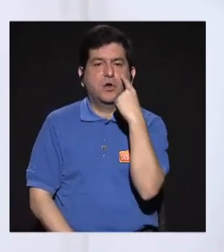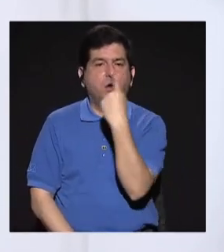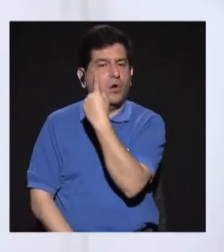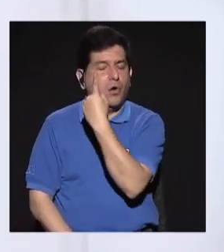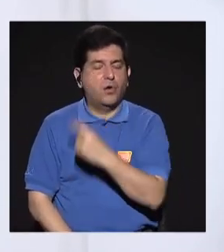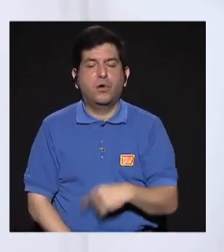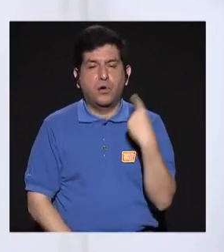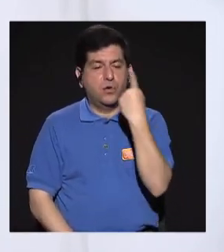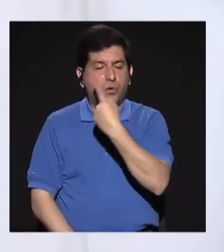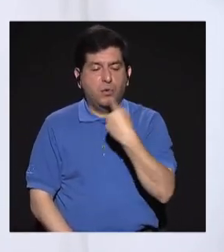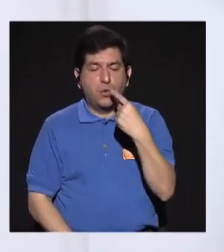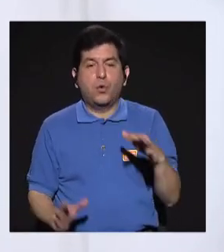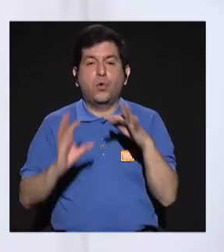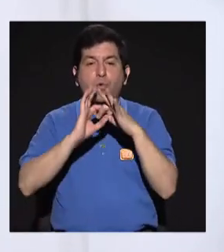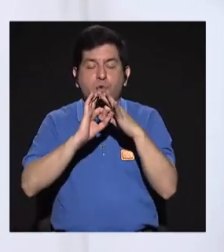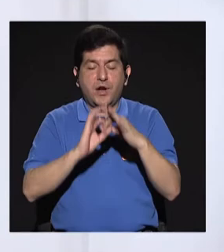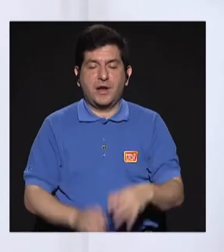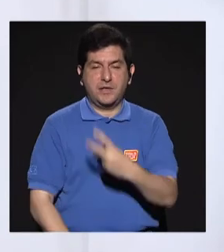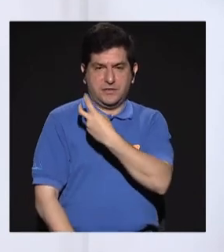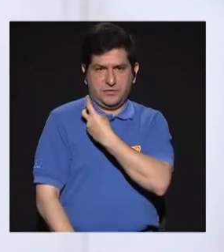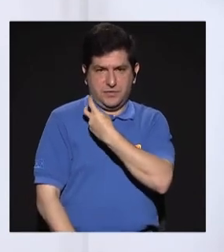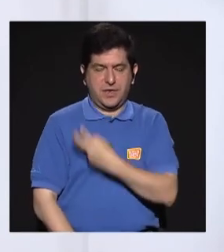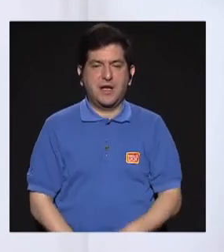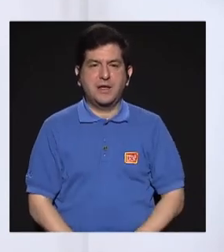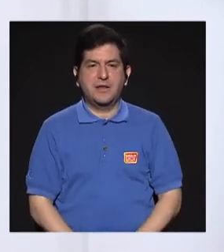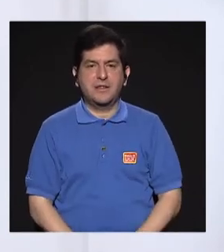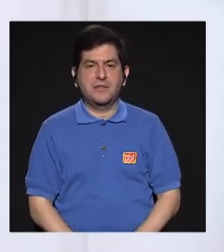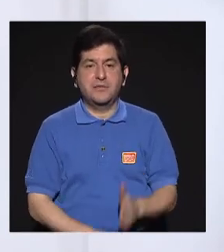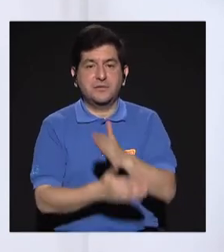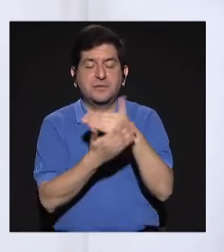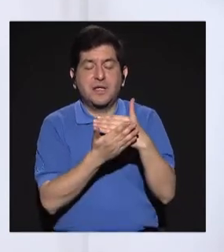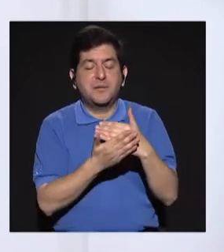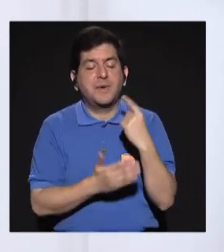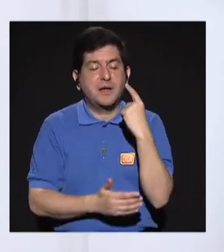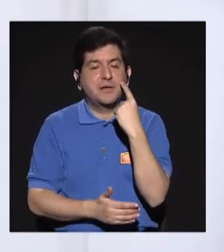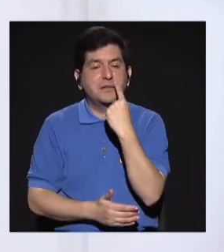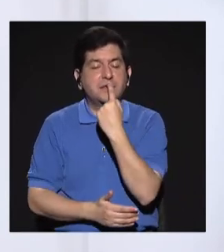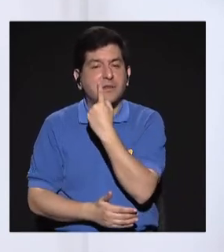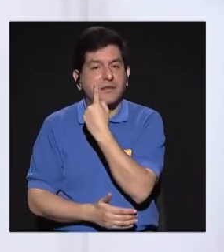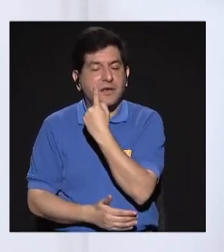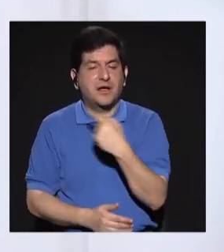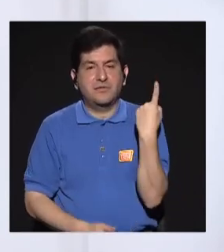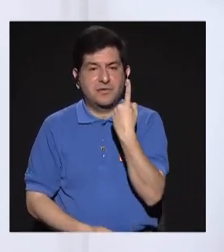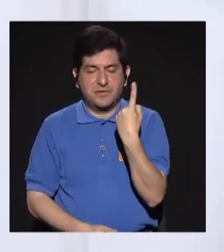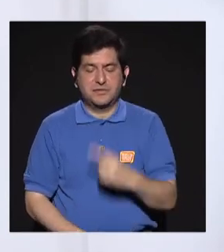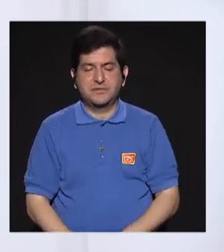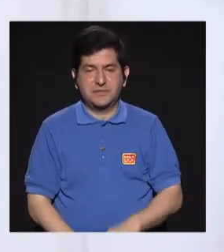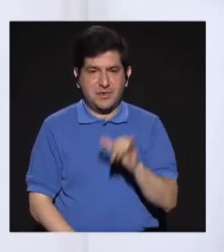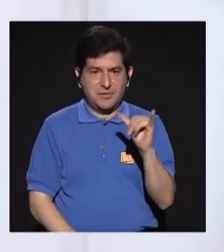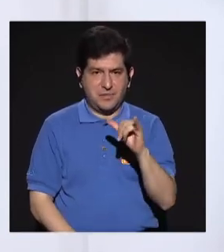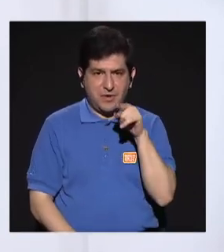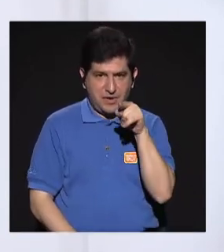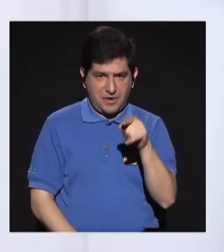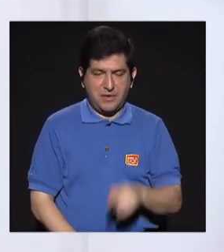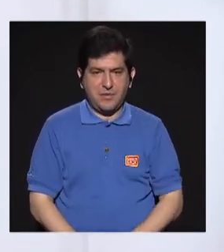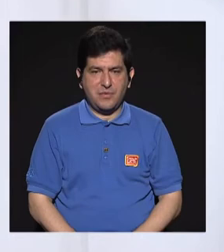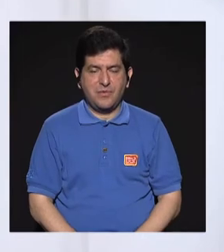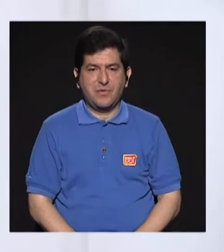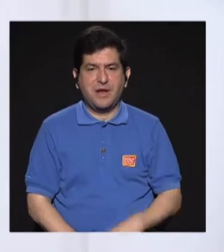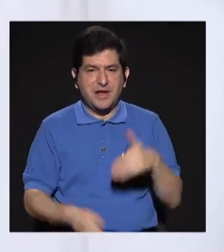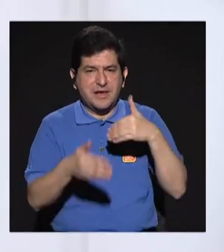muy relacionadas con la parte craneal por ejemplo el borde exterior de un labio siempre va a estar en la parte exterior del